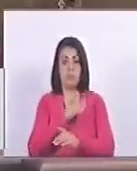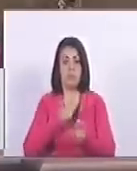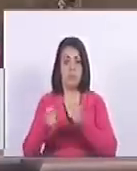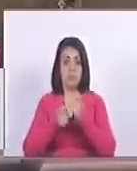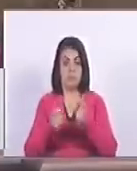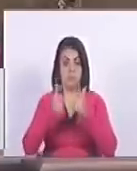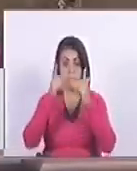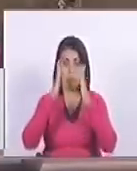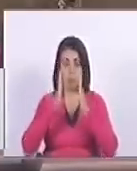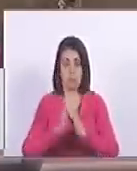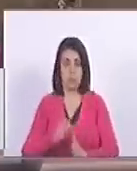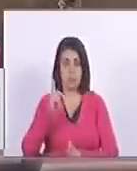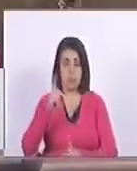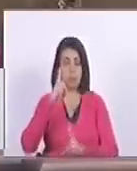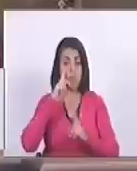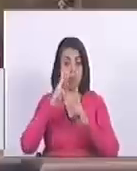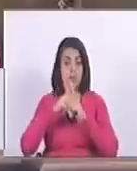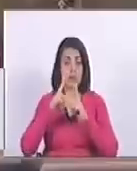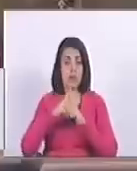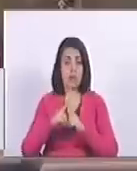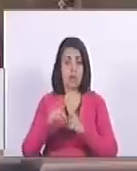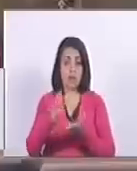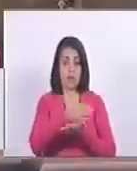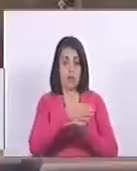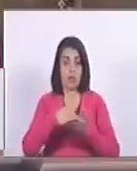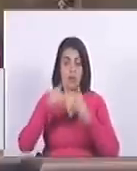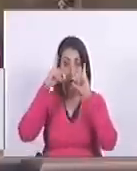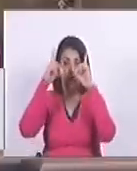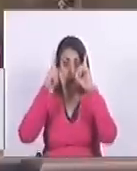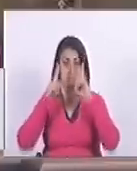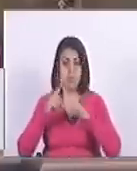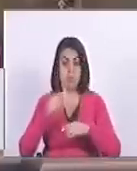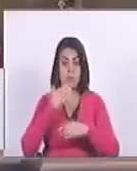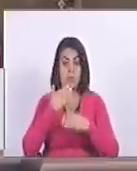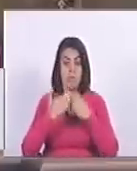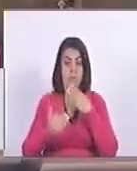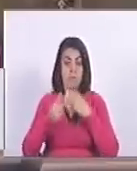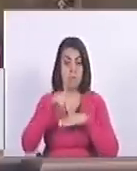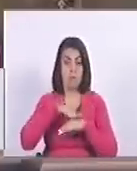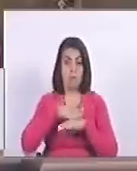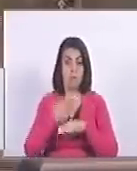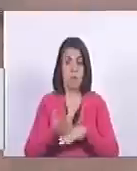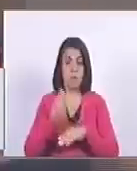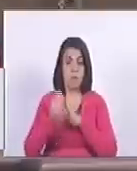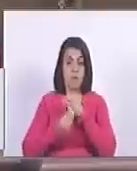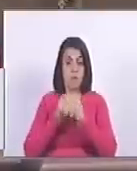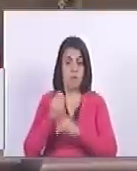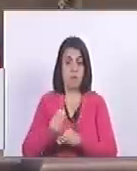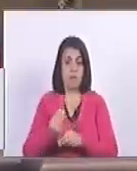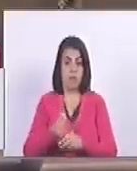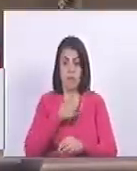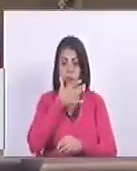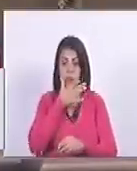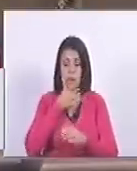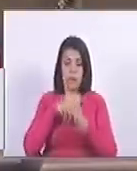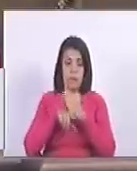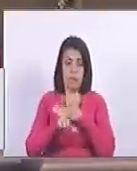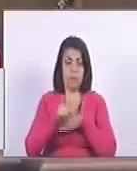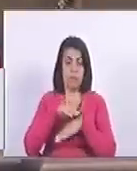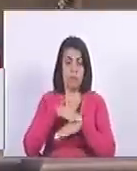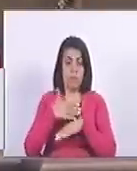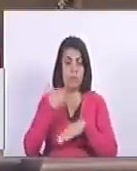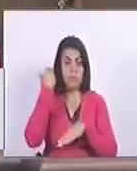la autoridad que debe conocer, sustanciar y decidir la solicitud o le son de fácil acceso.